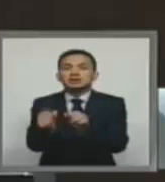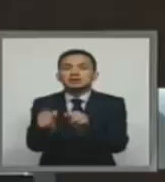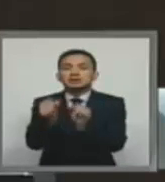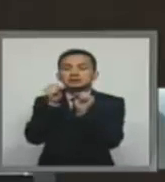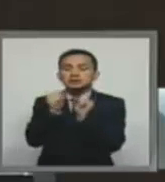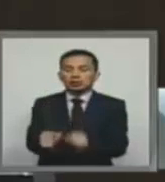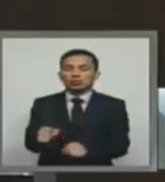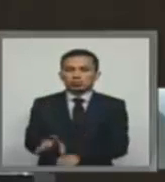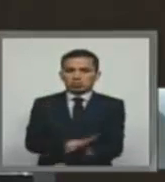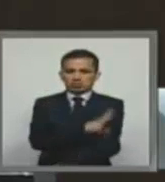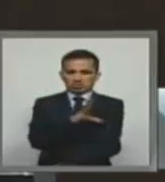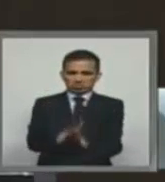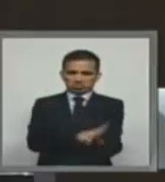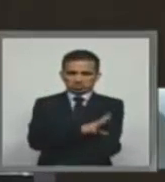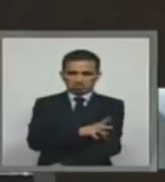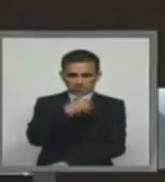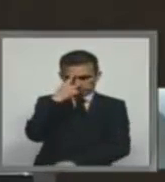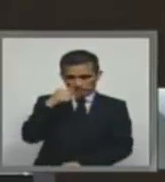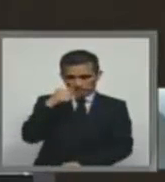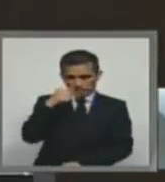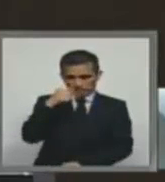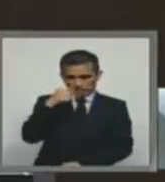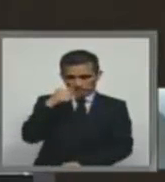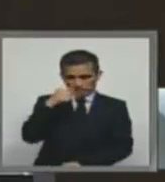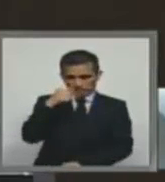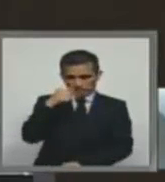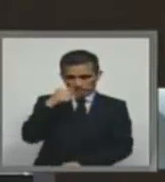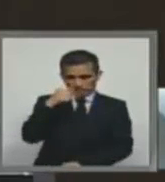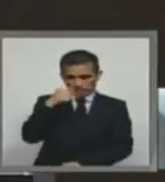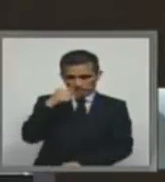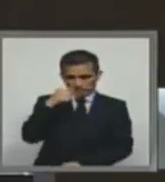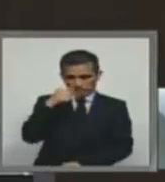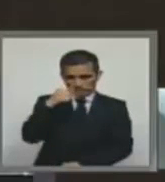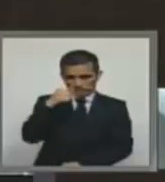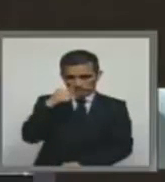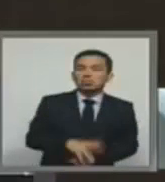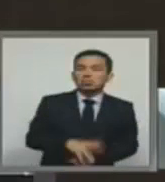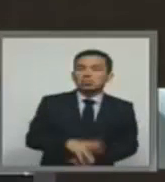seguridad energética combinado con el medio